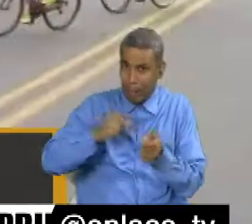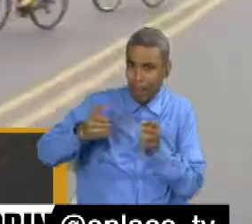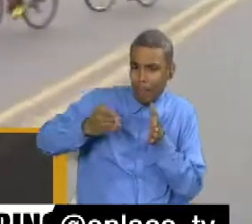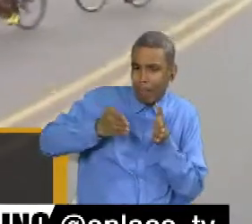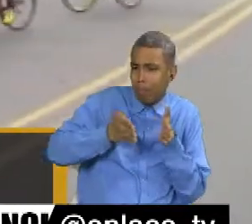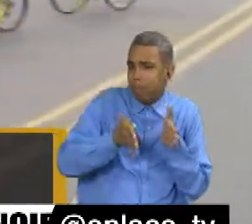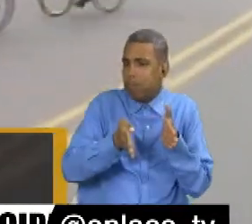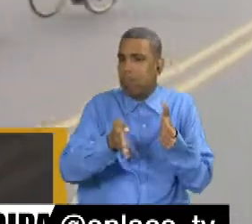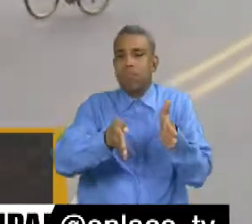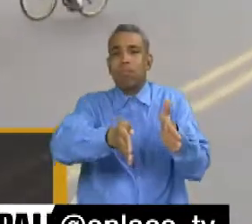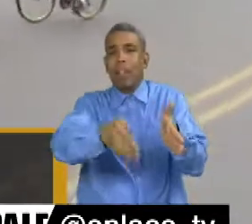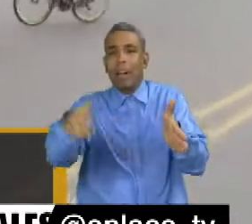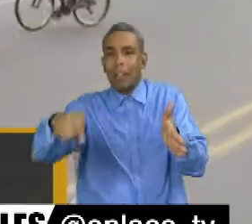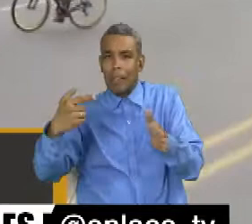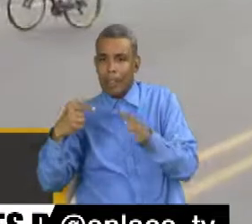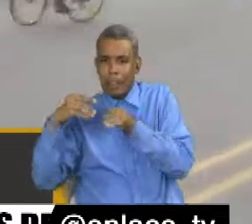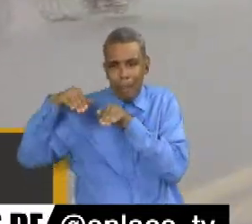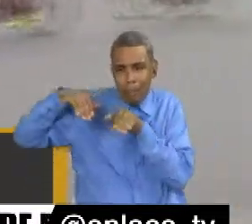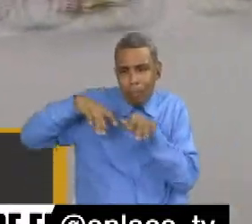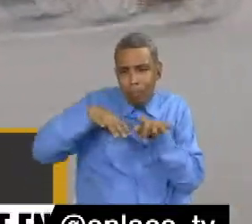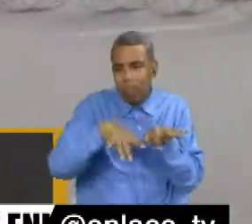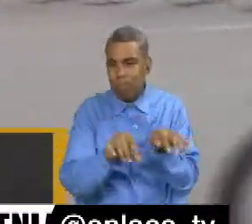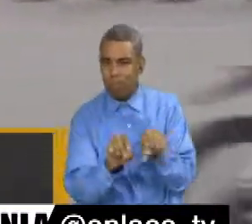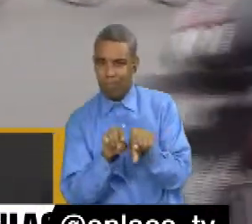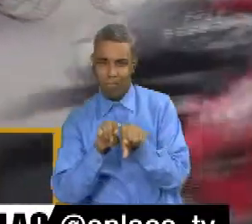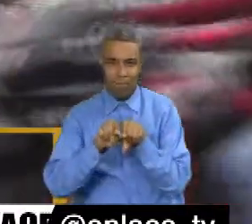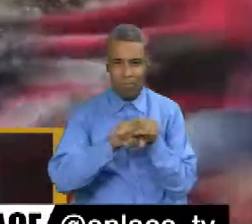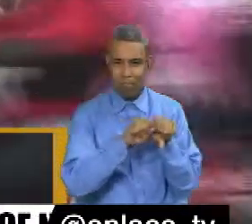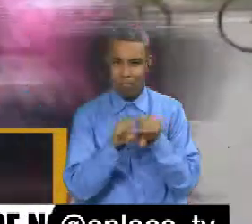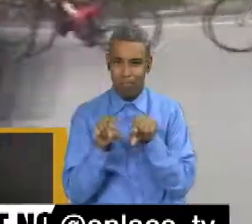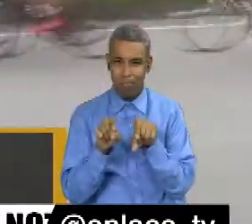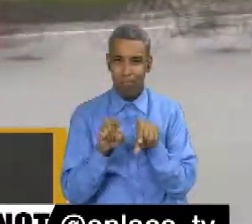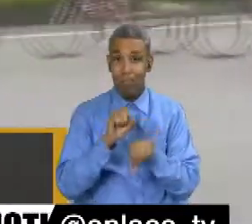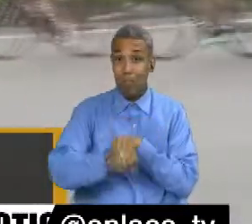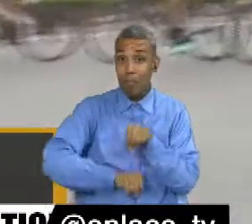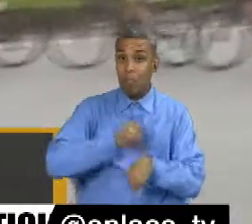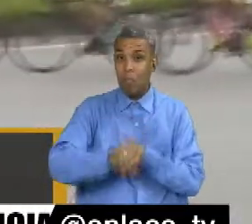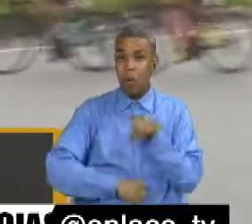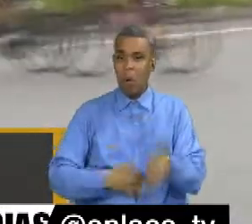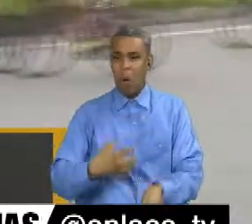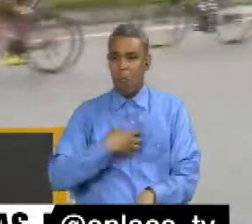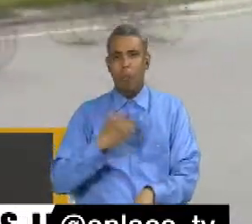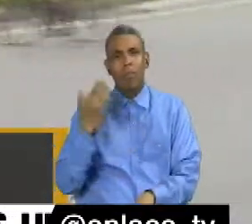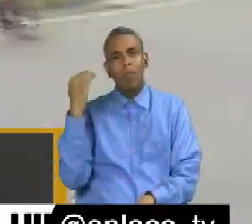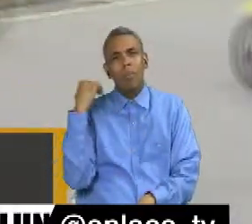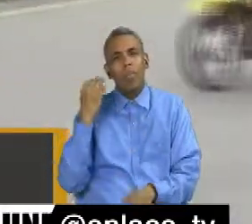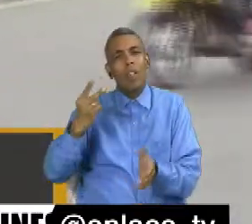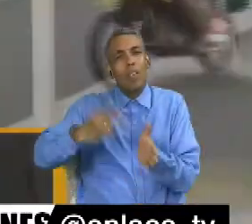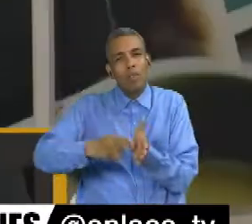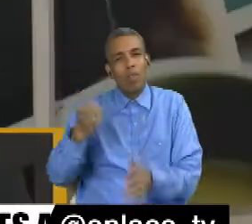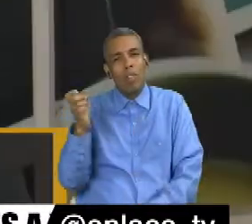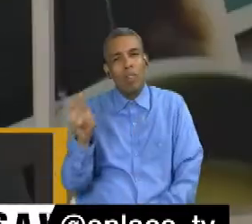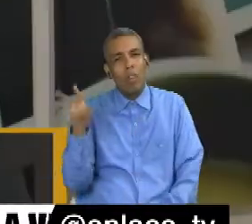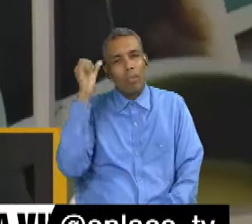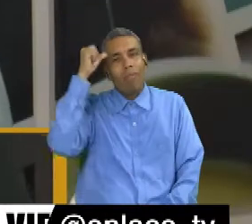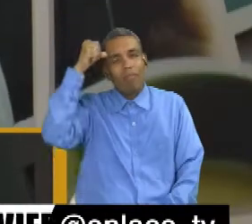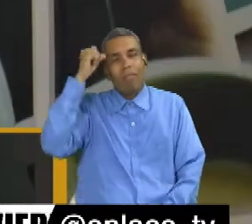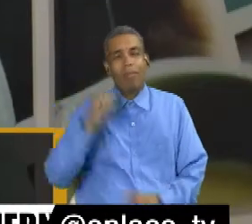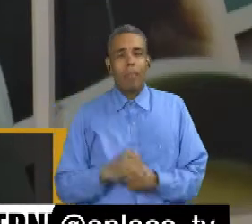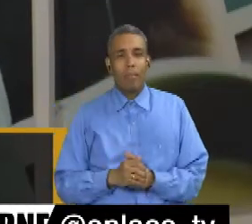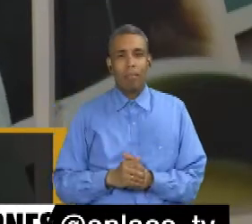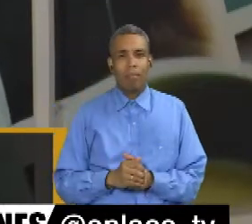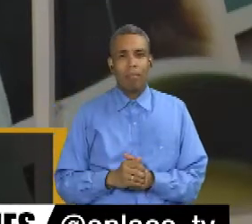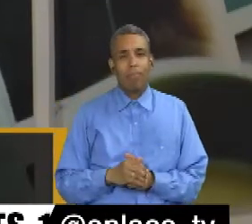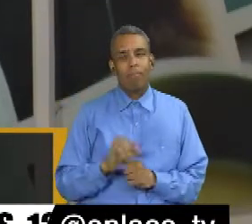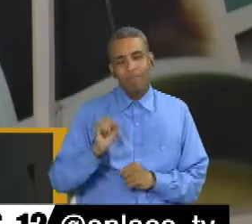quiere tener. Recordó el comentarista los resultados de la última etapa que llegó a la ciudad en el año 2012. Alejandro Ramírez,